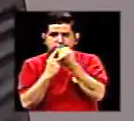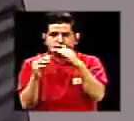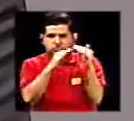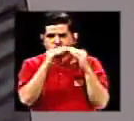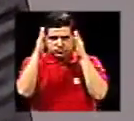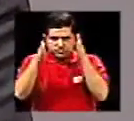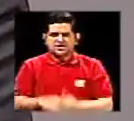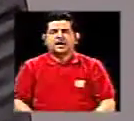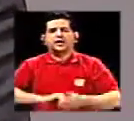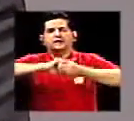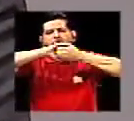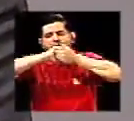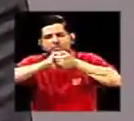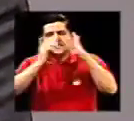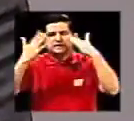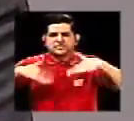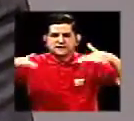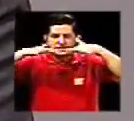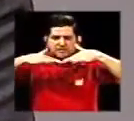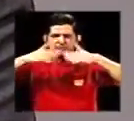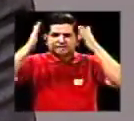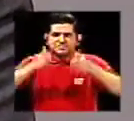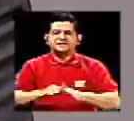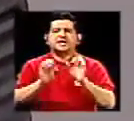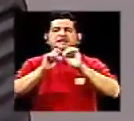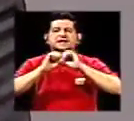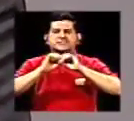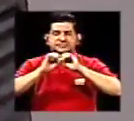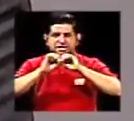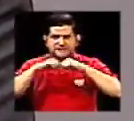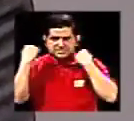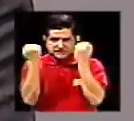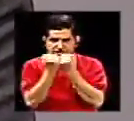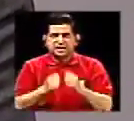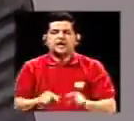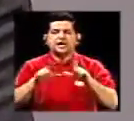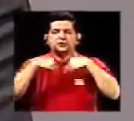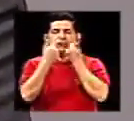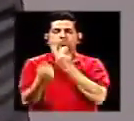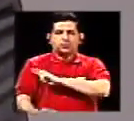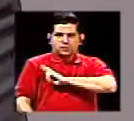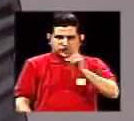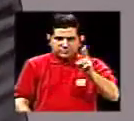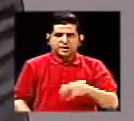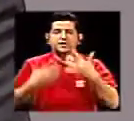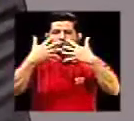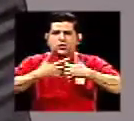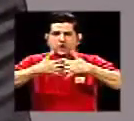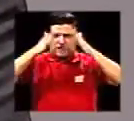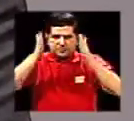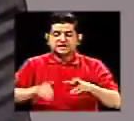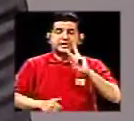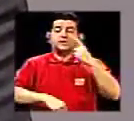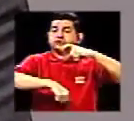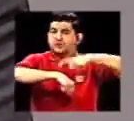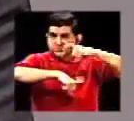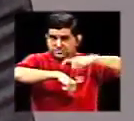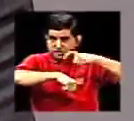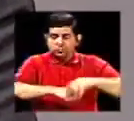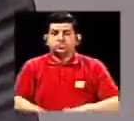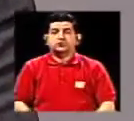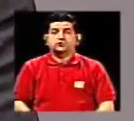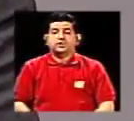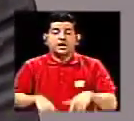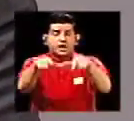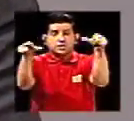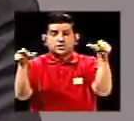haciendo, cooperativas, ambientalistas, sindicatos, sectores religiosos, sectores empresariales. Nos parece que un segundo momento tiene que ver con los